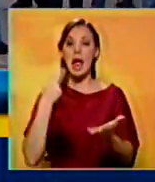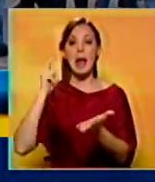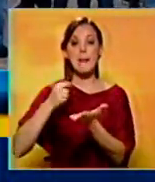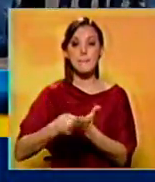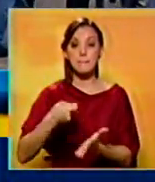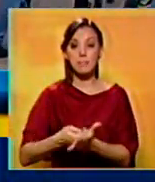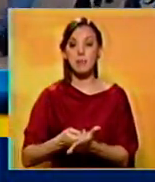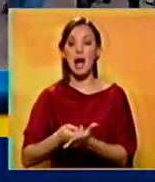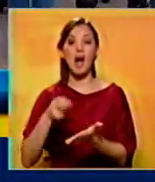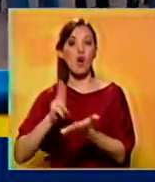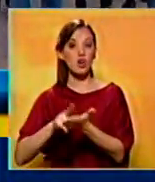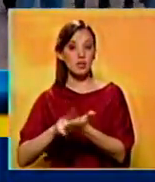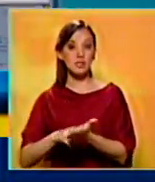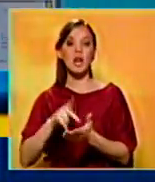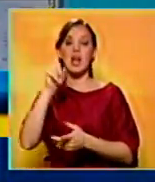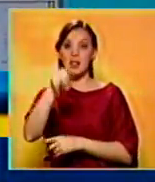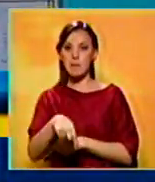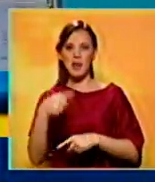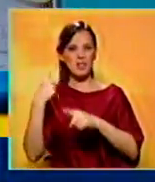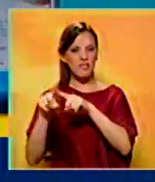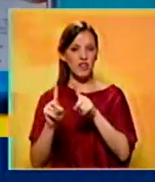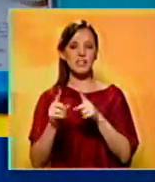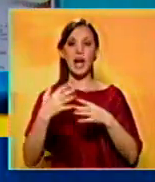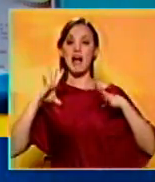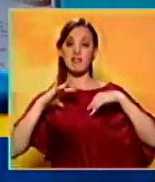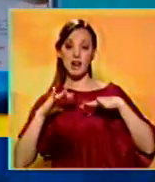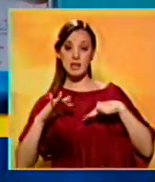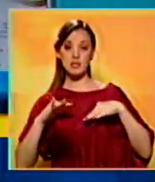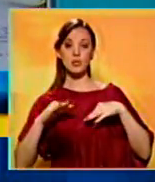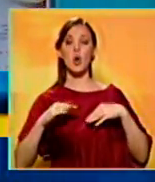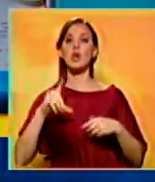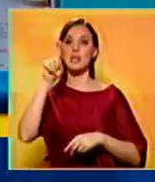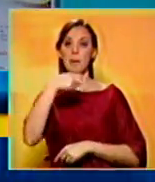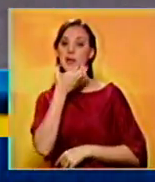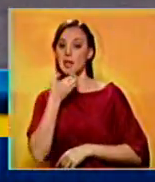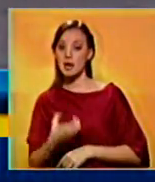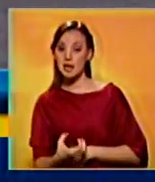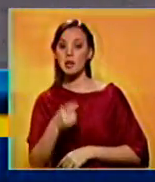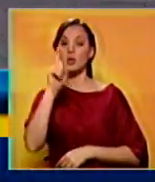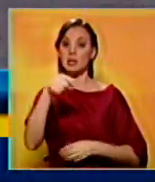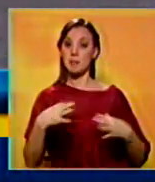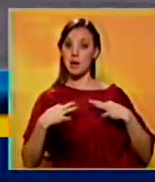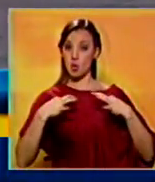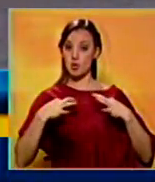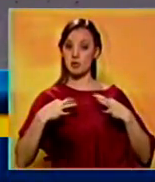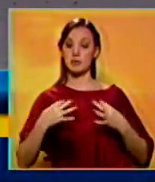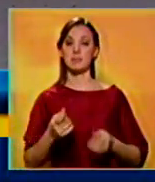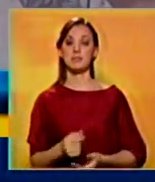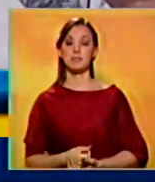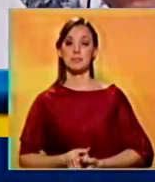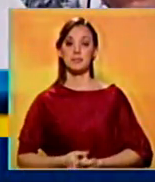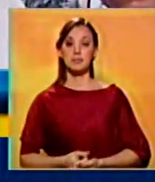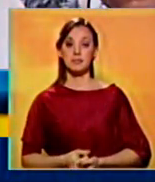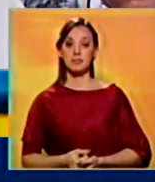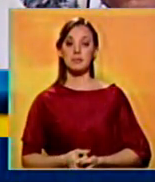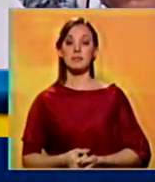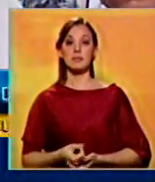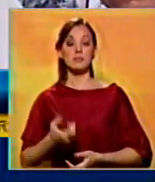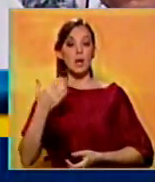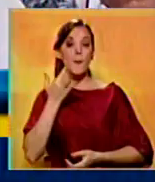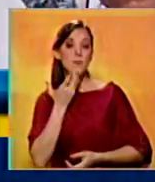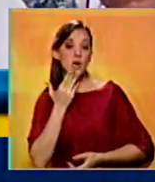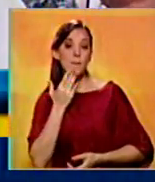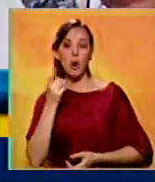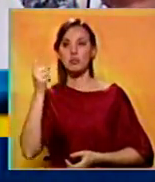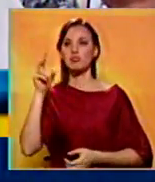sociales la diferencia de alícuotas por concepto de vacaciones y utilidades además de la dotación de uniformes si para el día viernes no